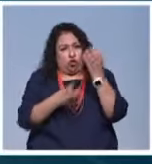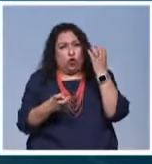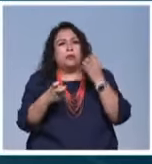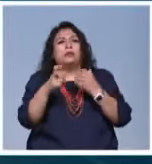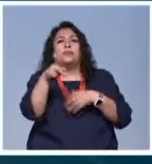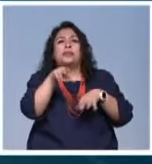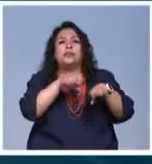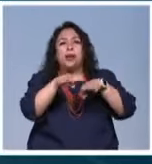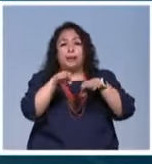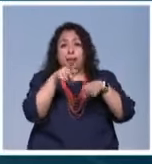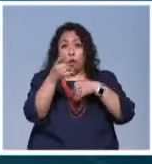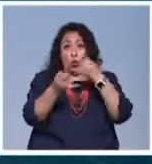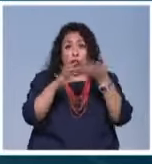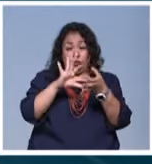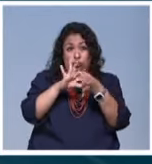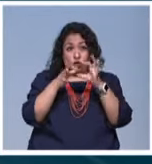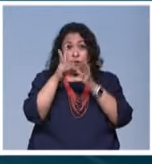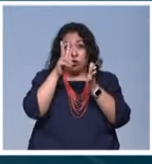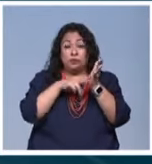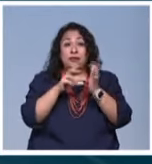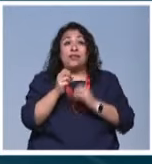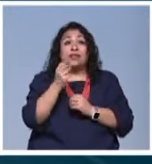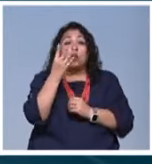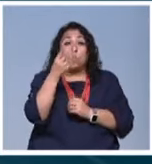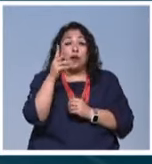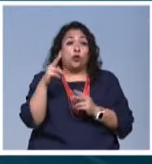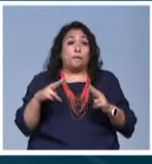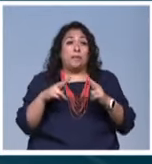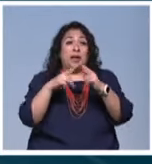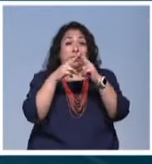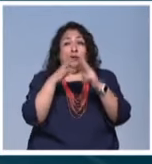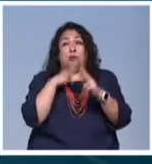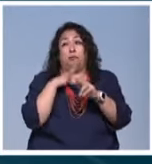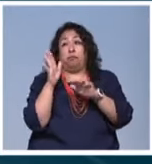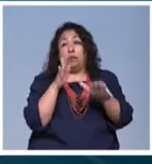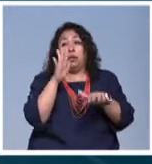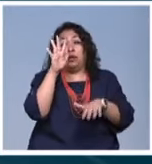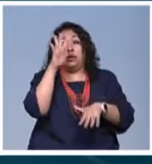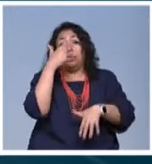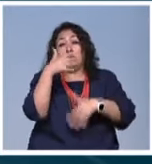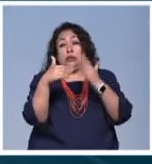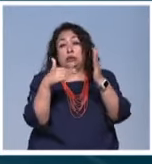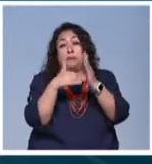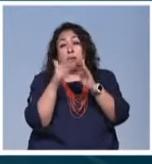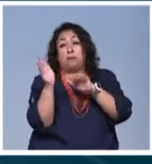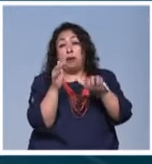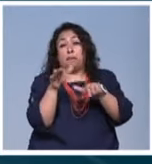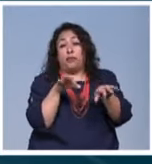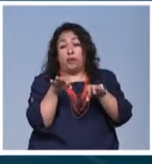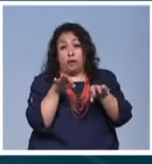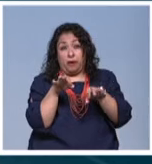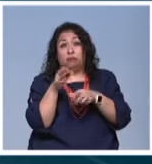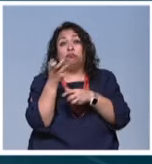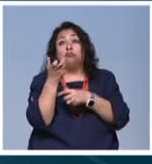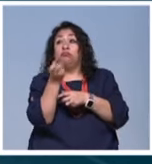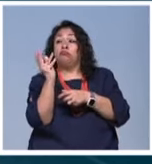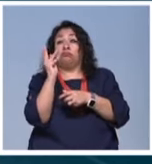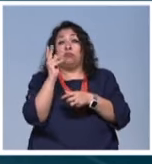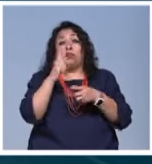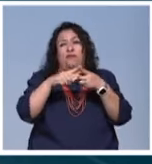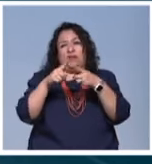ámbito laboral estos Juegos Olímpicos 2024 en París van a generar más de 15,000 empleos los cuales de acuerdo con varios